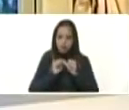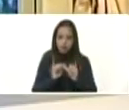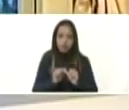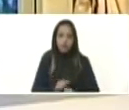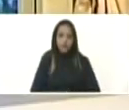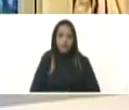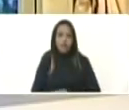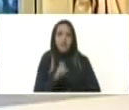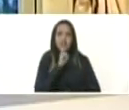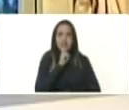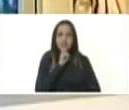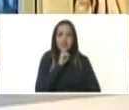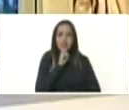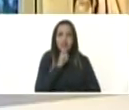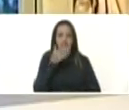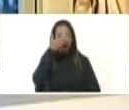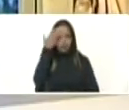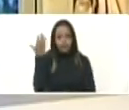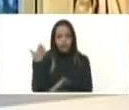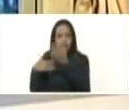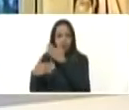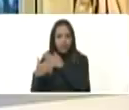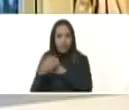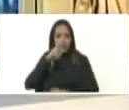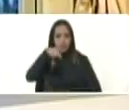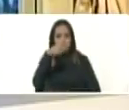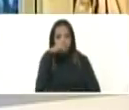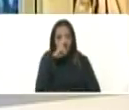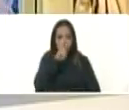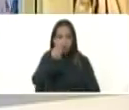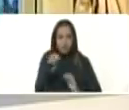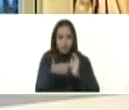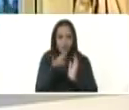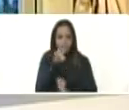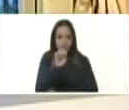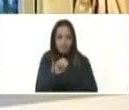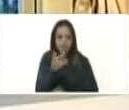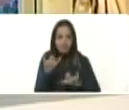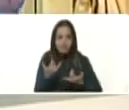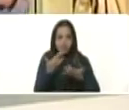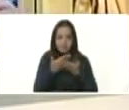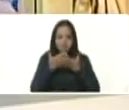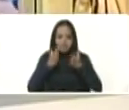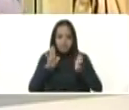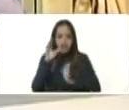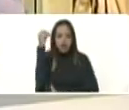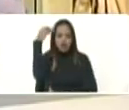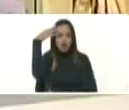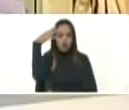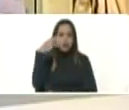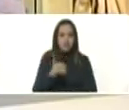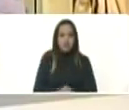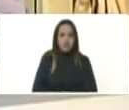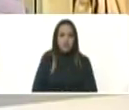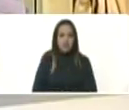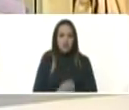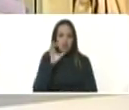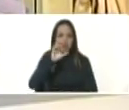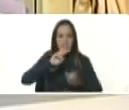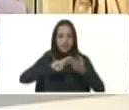Las dificultades quedarán atrás. Y el año 2020 ya se abre, luminoso, un país en